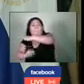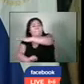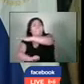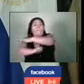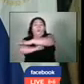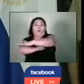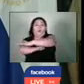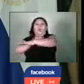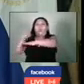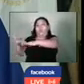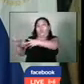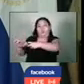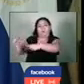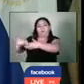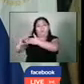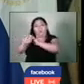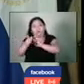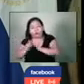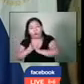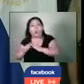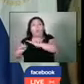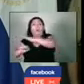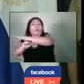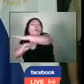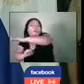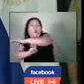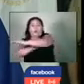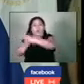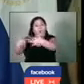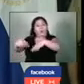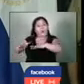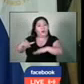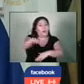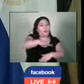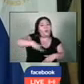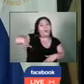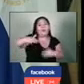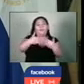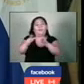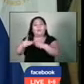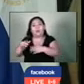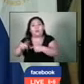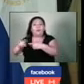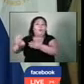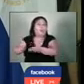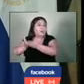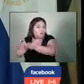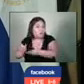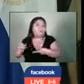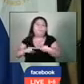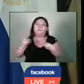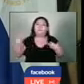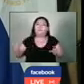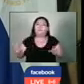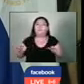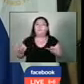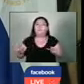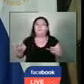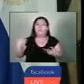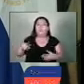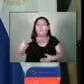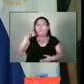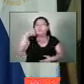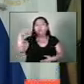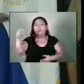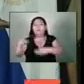la comunidad nos pidió 10 puentes pequeños en diferentes municipios de diferentes departamentos, incluyendo la Unión, por ejemplo, se van a hacer 10